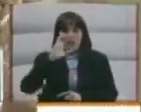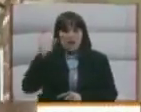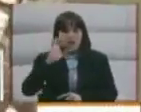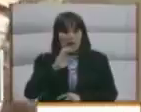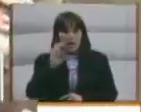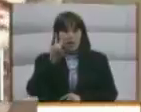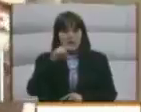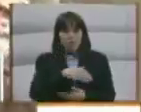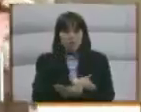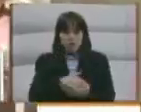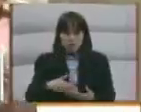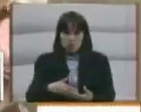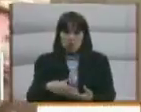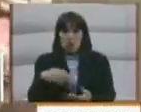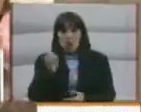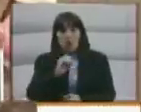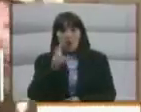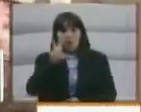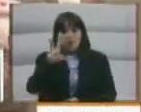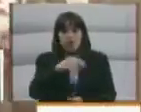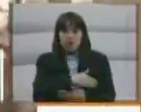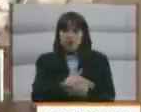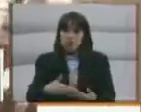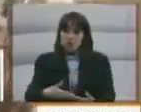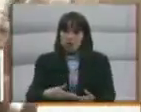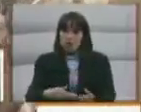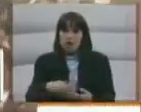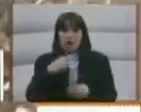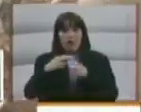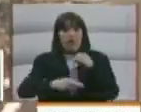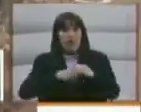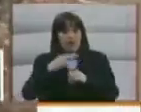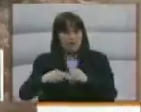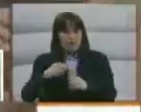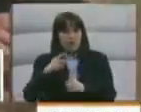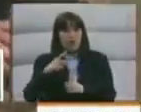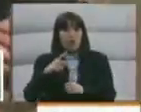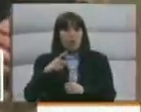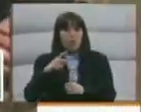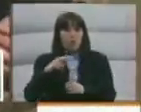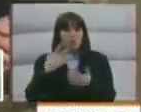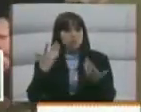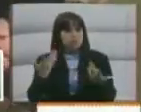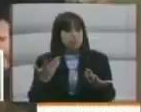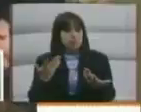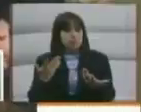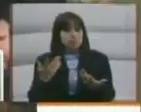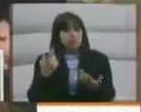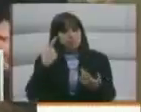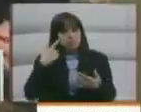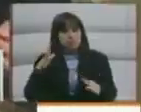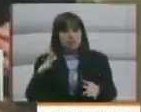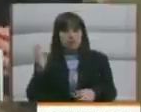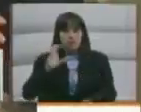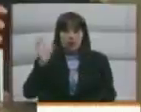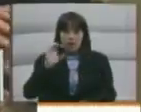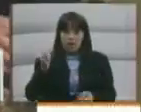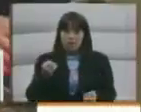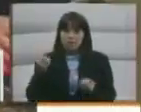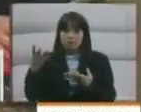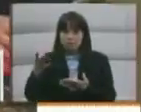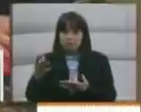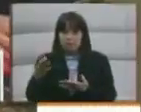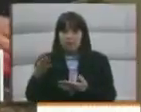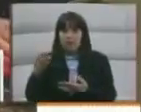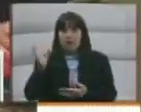millones a 3 millones el kilo de papa. Sí, bueno, de aquí me imagino que sacan papa a Caracas. Y en Caracas vale